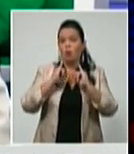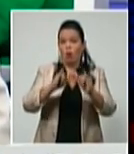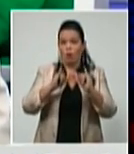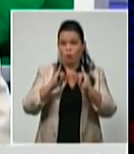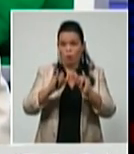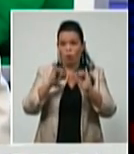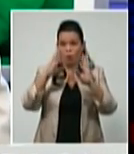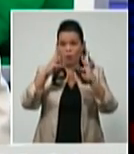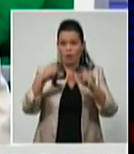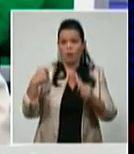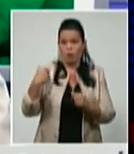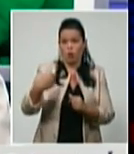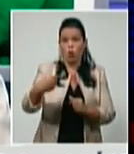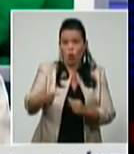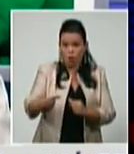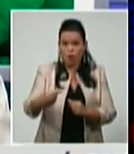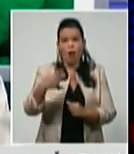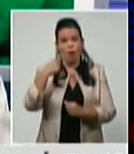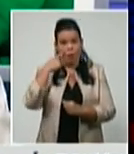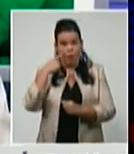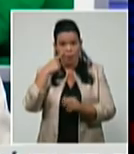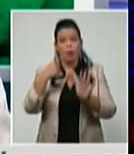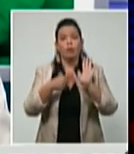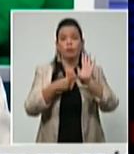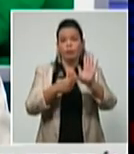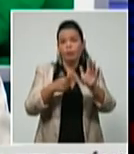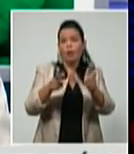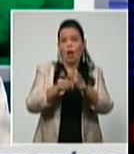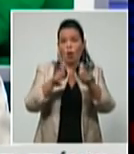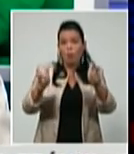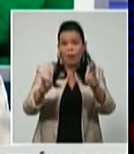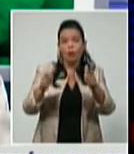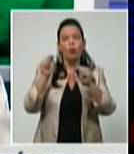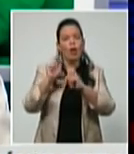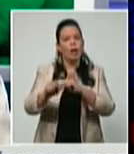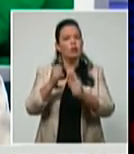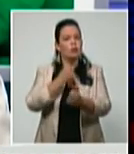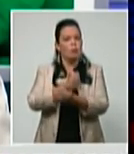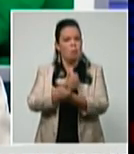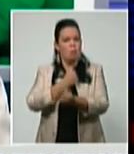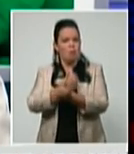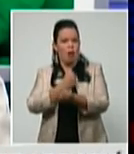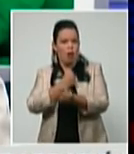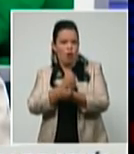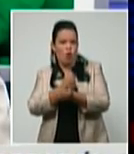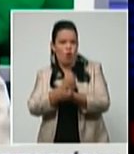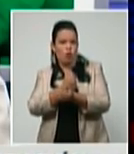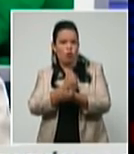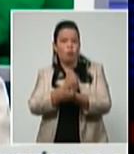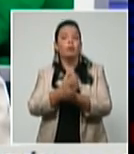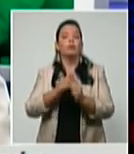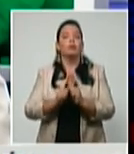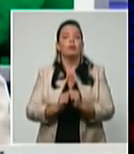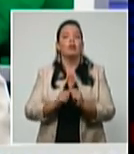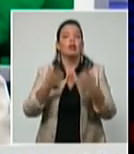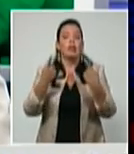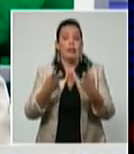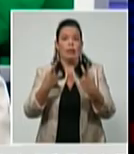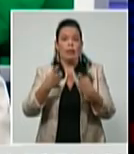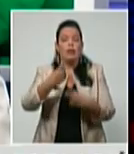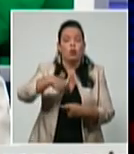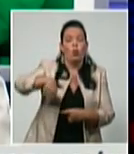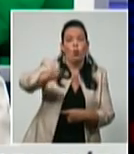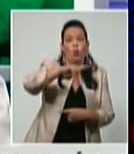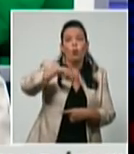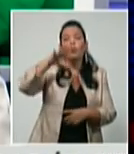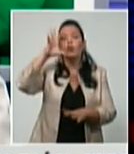incrementando, pues indiscutiblemente es un riesgo importante. Y creo que es necesario que nuestra población lo